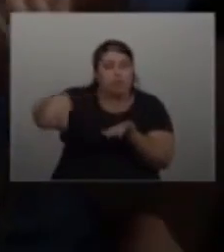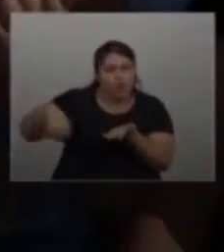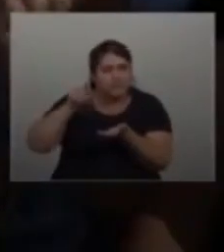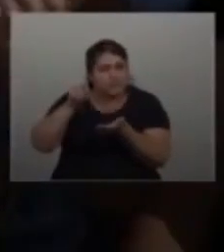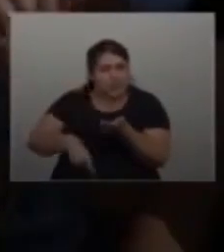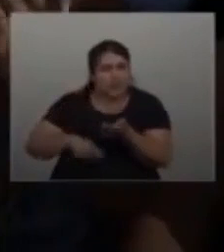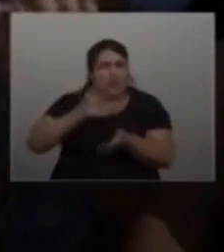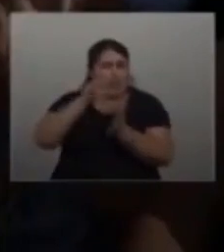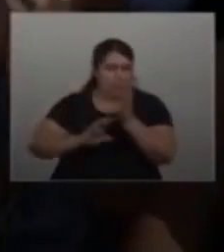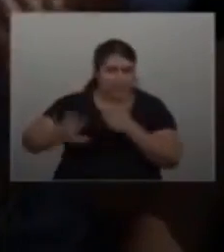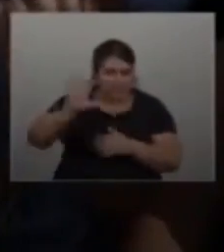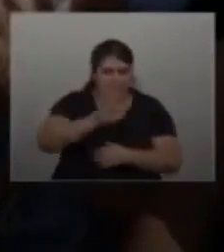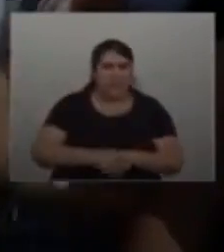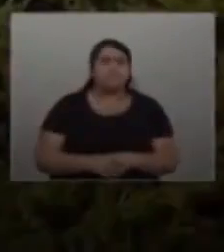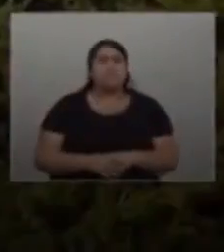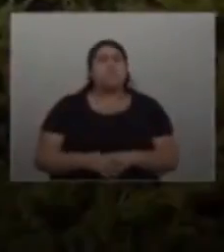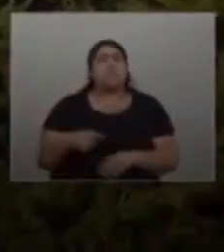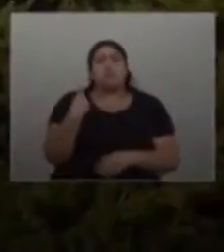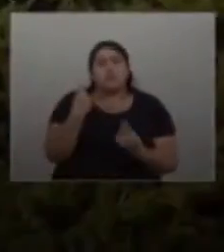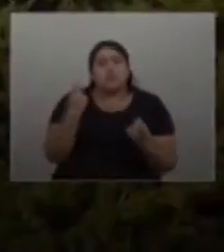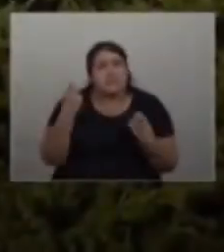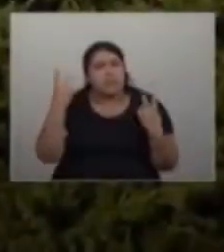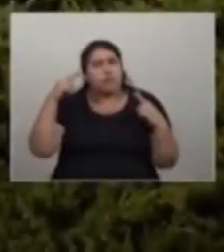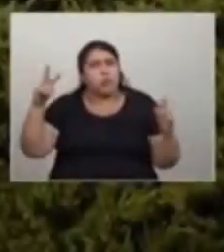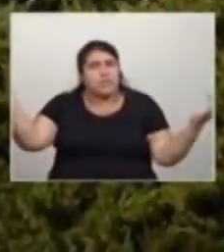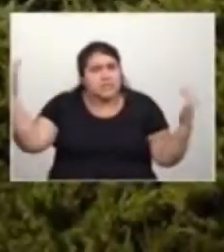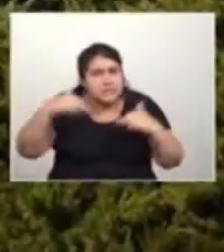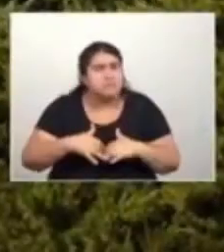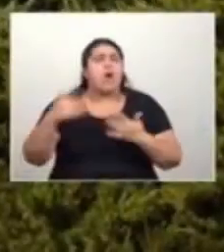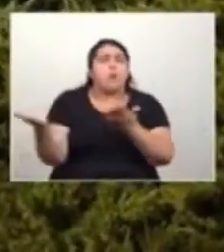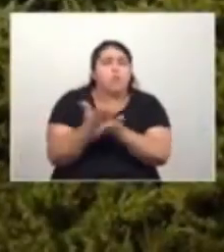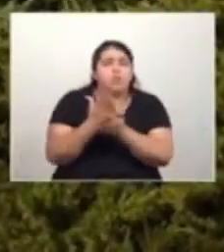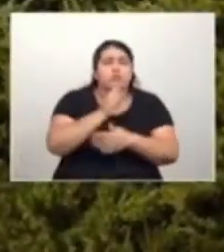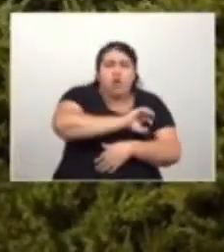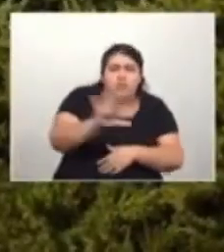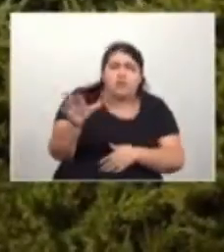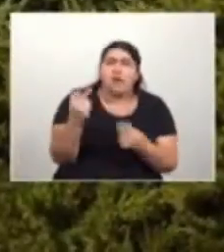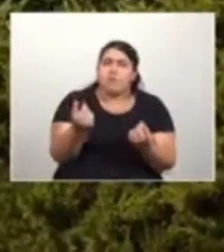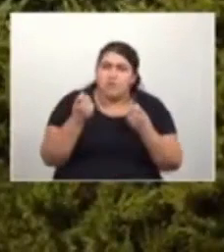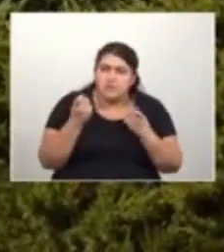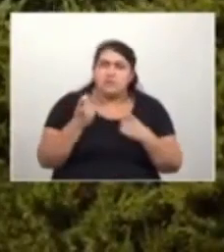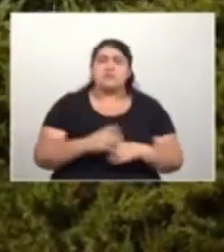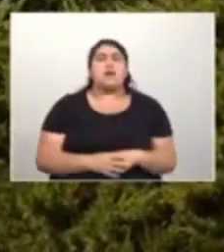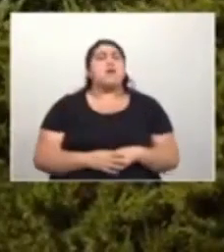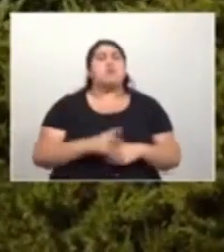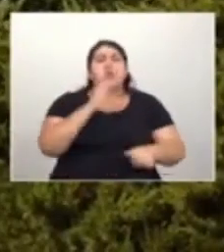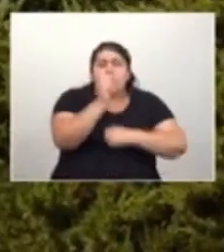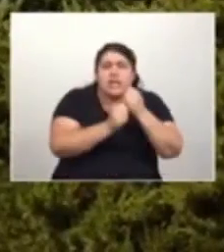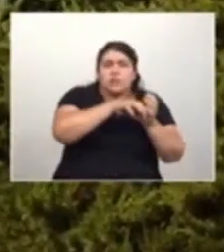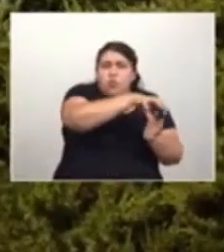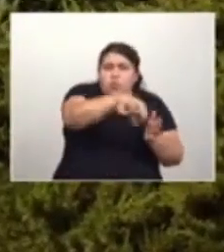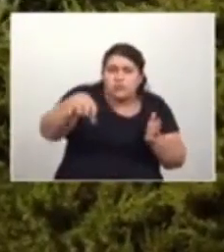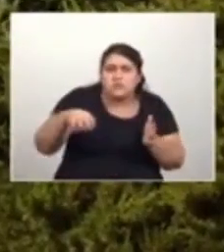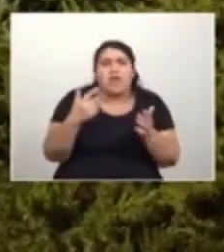de Buenos Aires. Necesitamos turismo, necesitamos producción rural, necesitamos industria allí donde